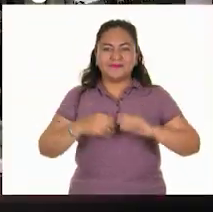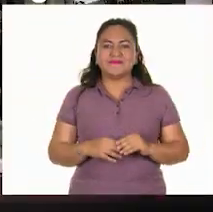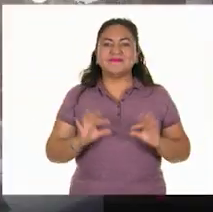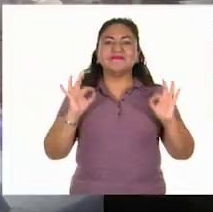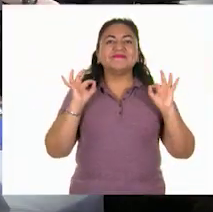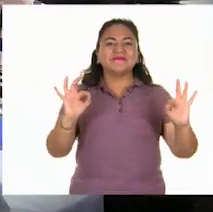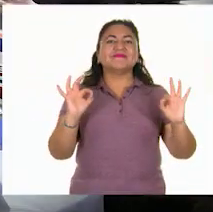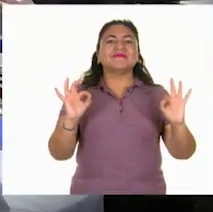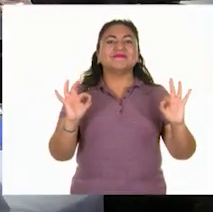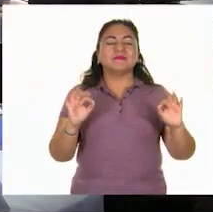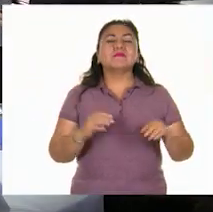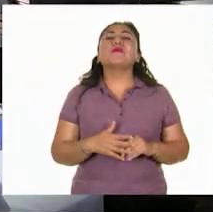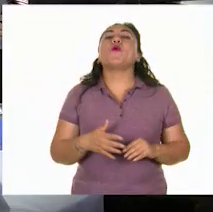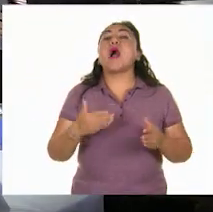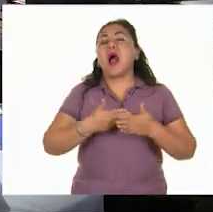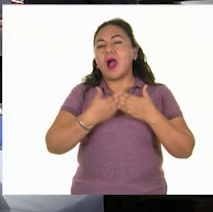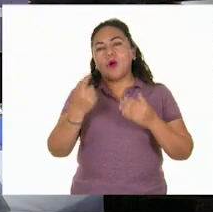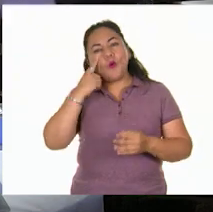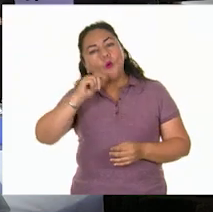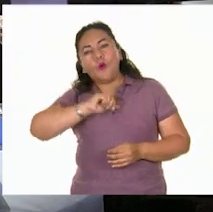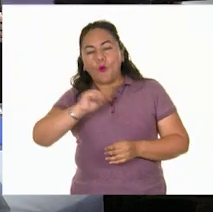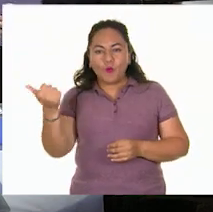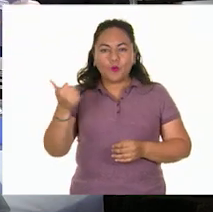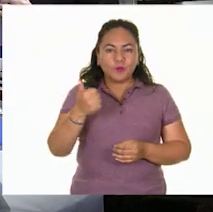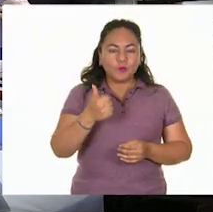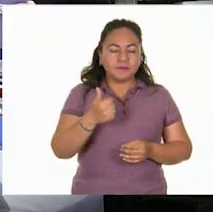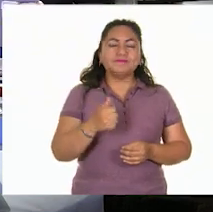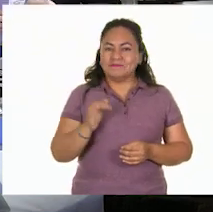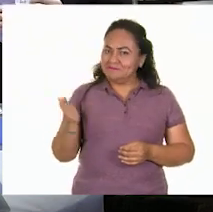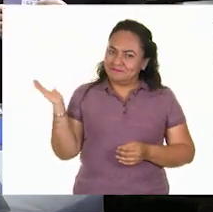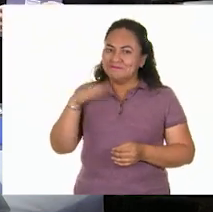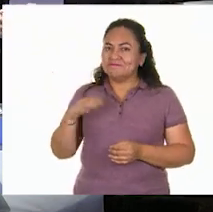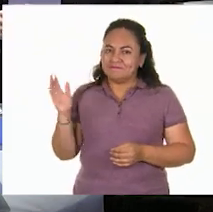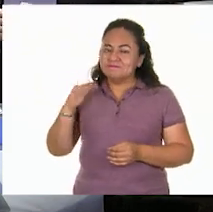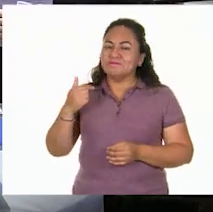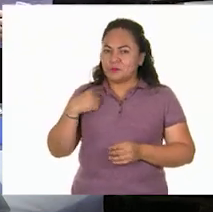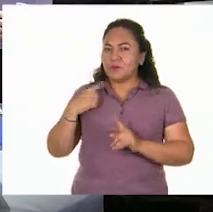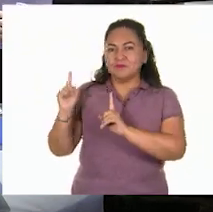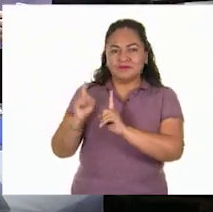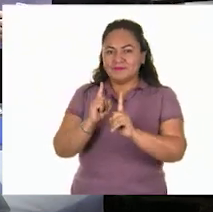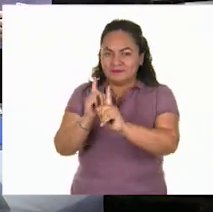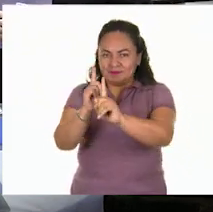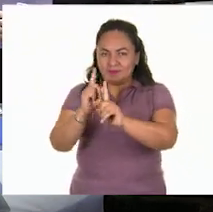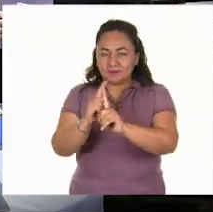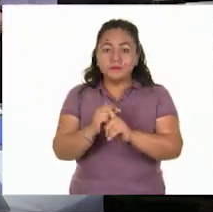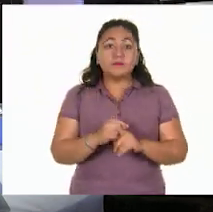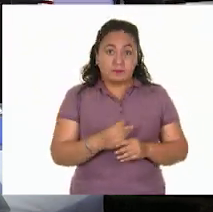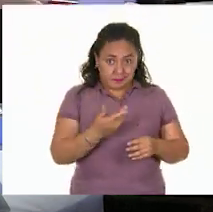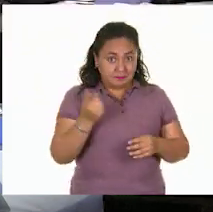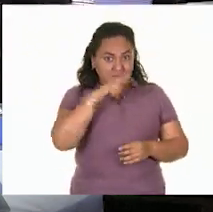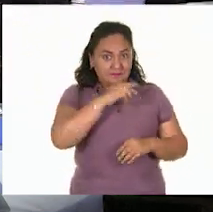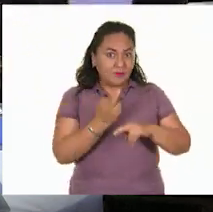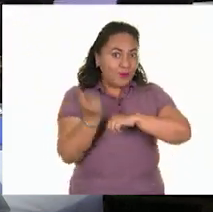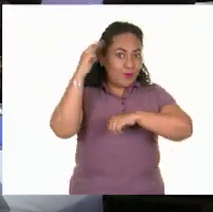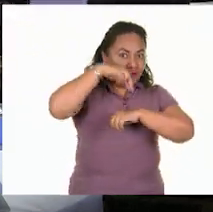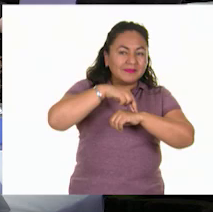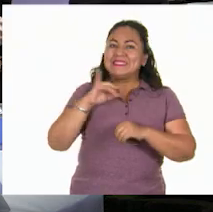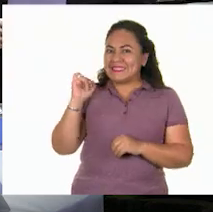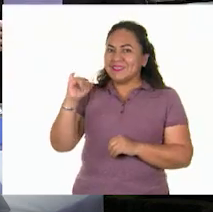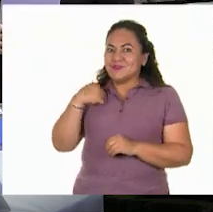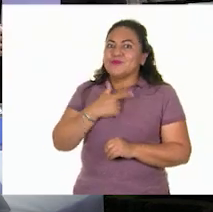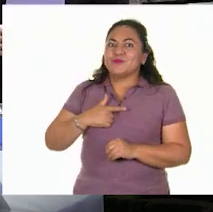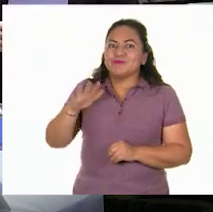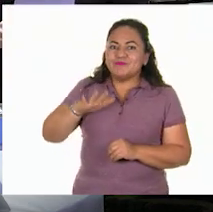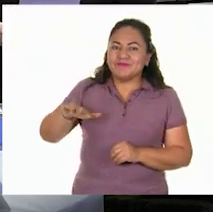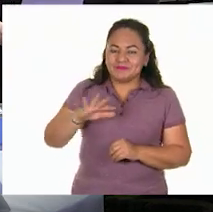está! Perfecto. ¿Qué te parece si vamos al siguiente monumento? Vamos, ¿verdad? Yo te sigo. ¿Monumento a la Revolución? ¿Monumento a la Revolución? Sí, me gusta